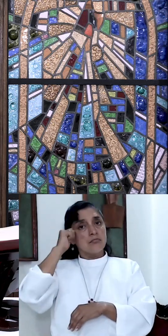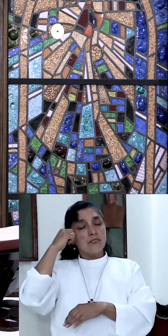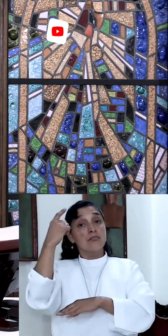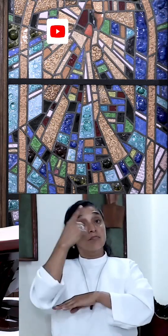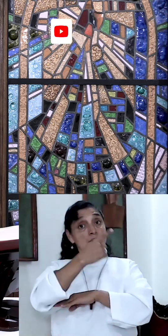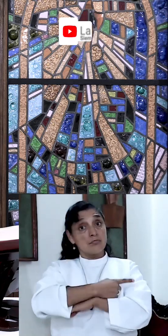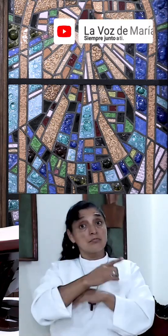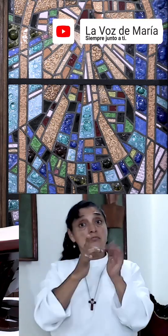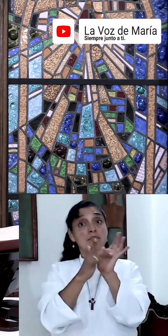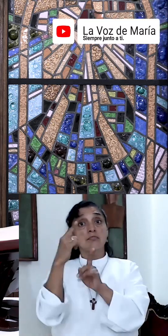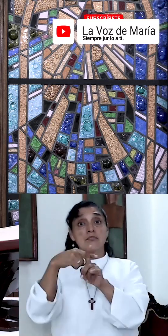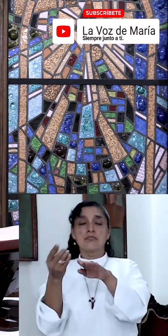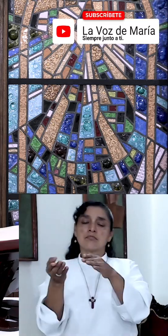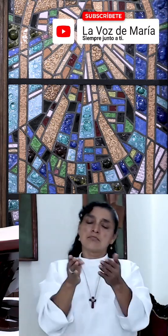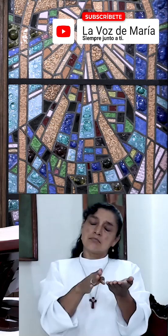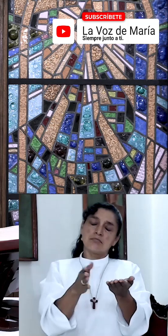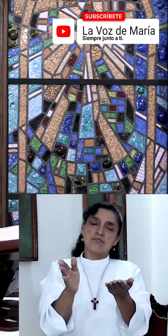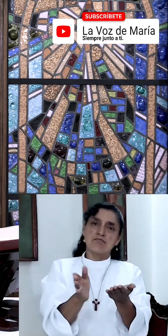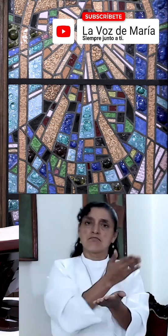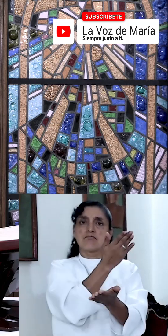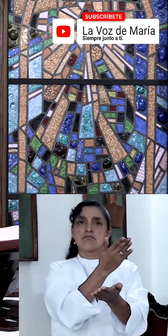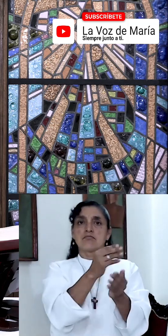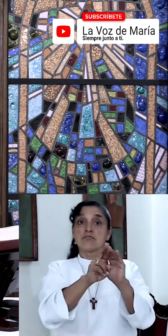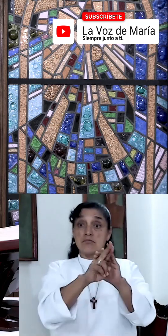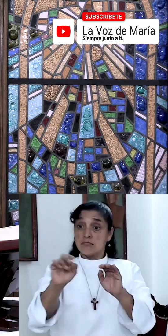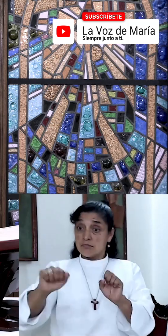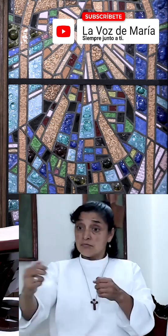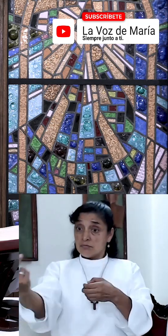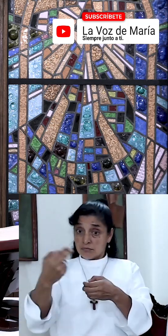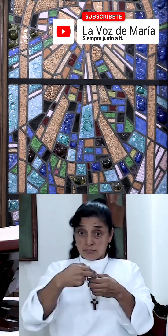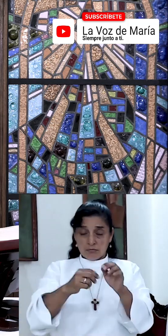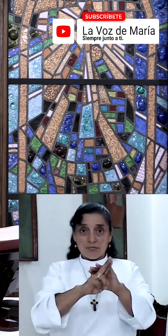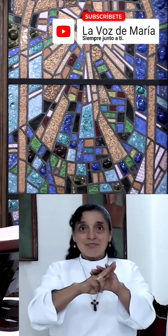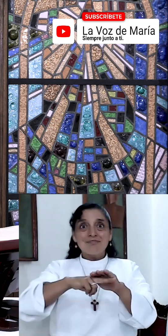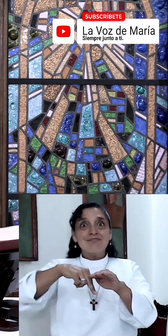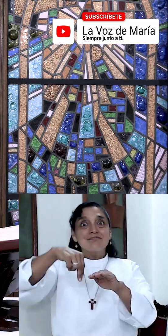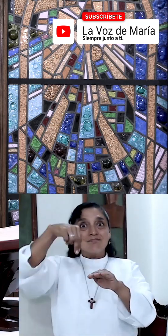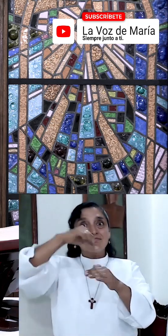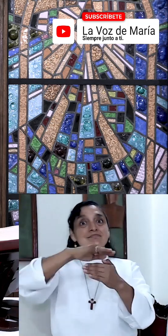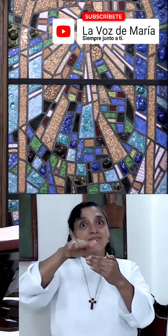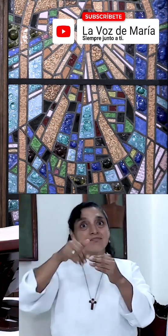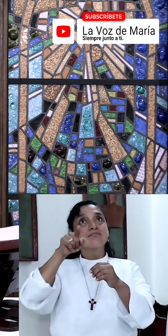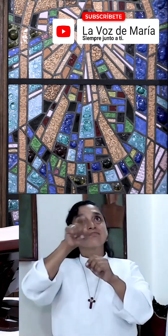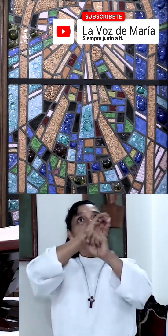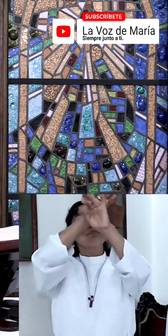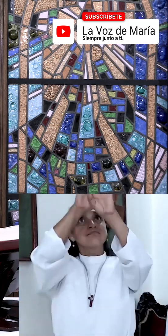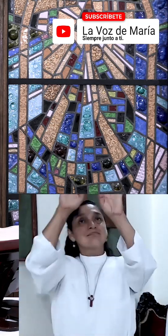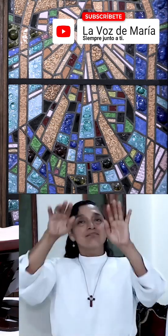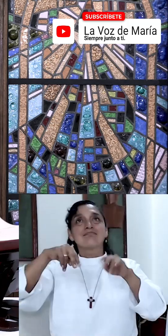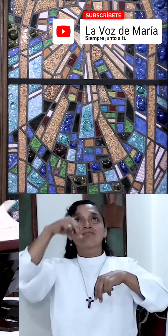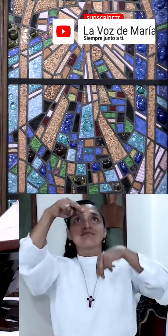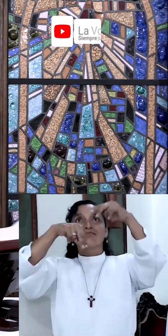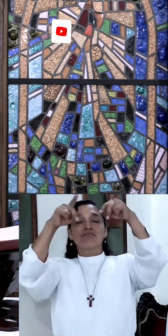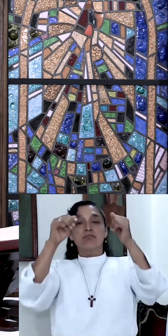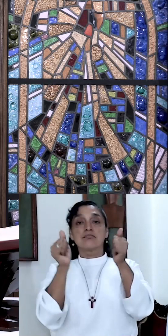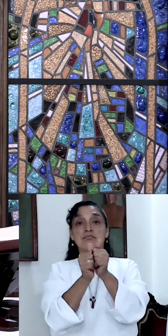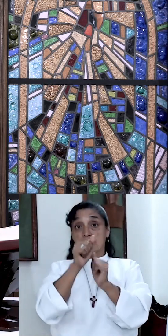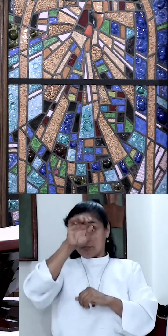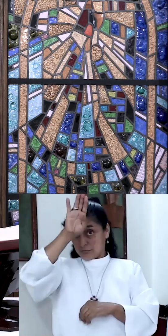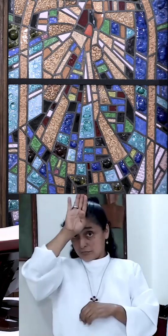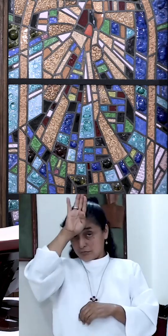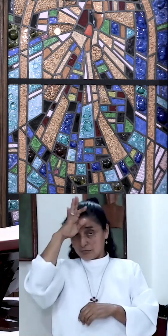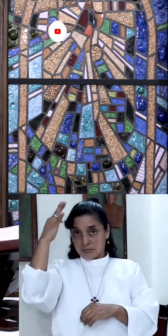en que Cristo ha vencido a la muerte y nos ha hecho partícipes de su vida inmortal. Y con el Papa